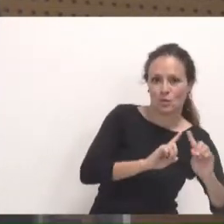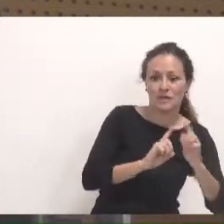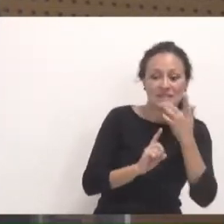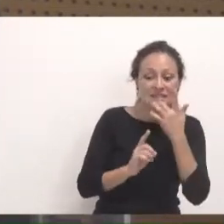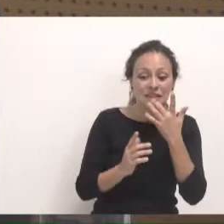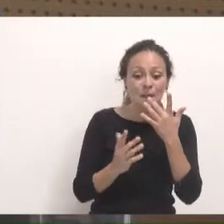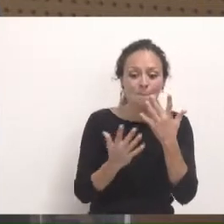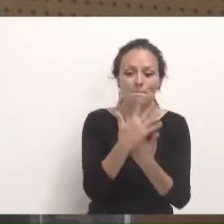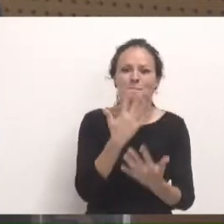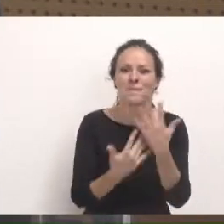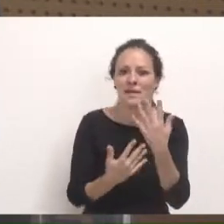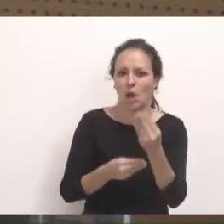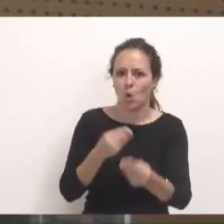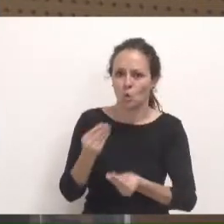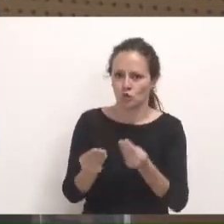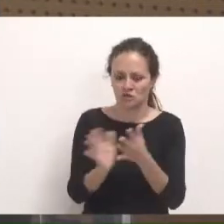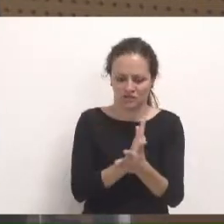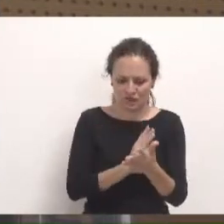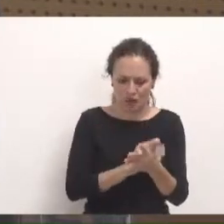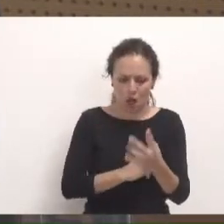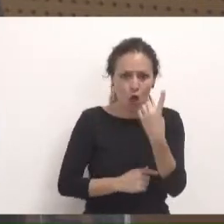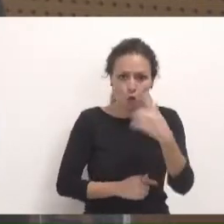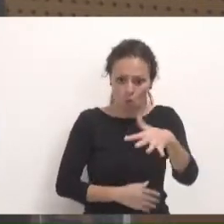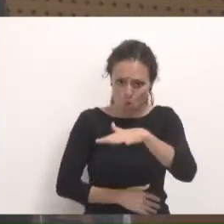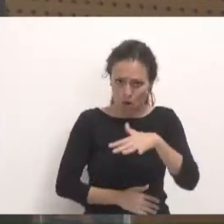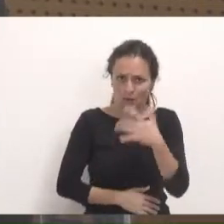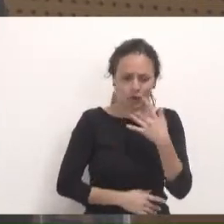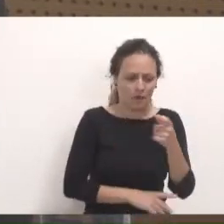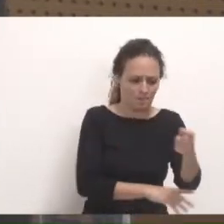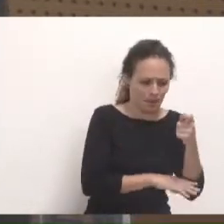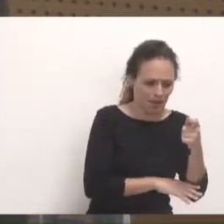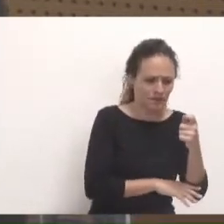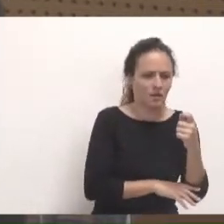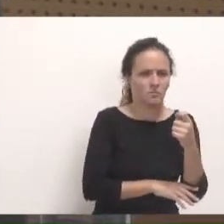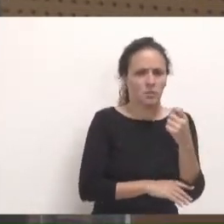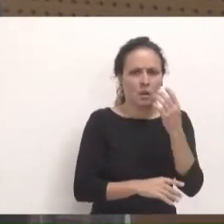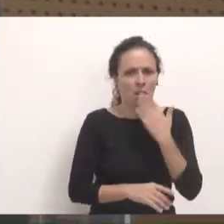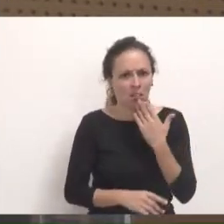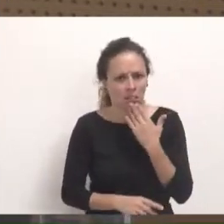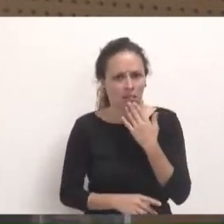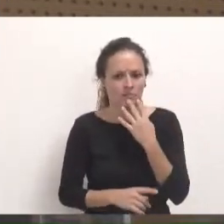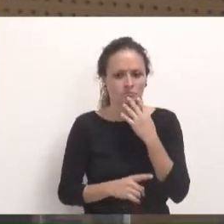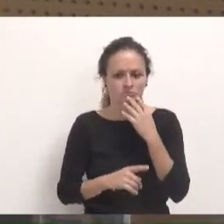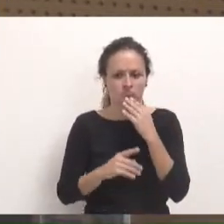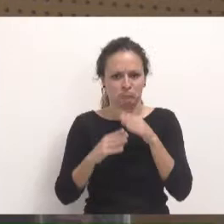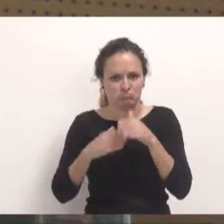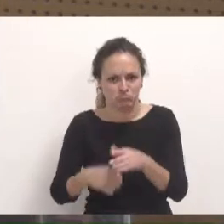sitio convenientemente ordenado puedan convivir usos pesqueros, recreativos, de transporte,